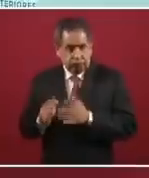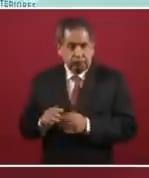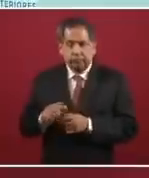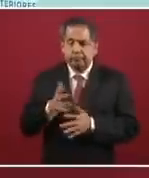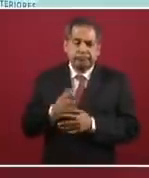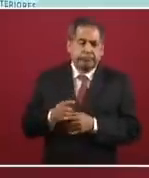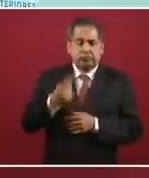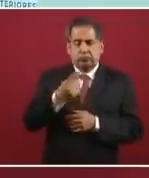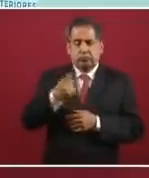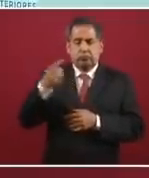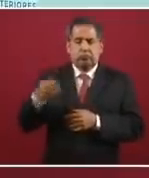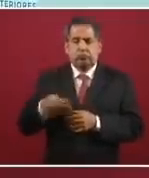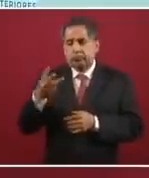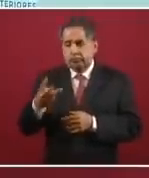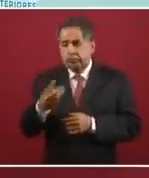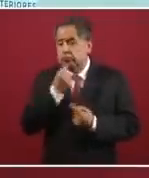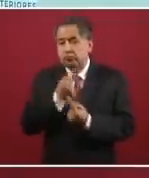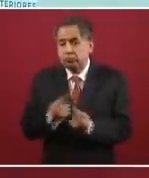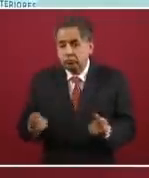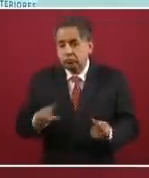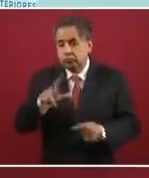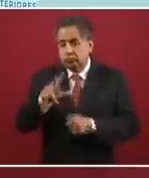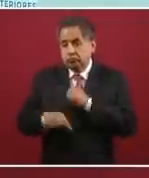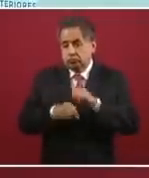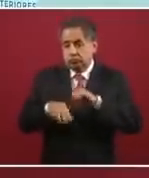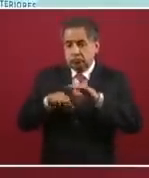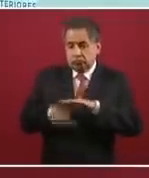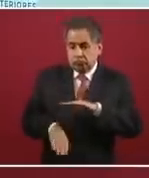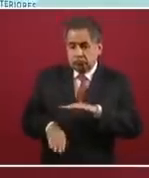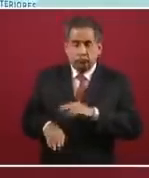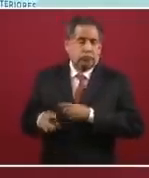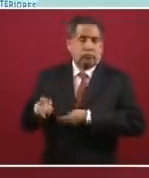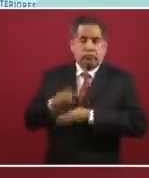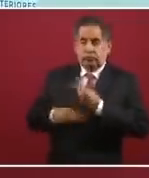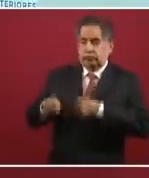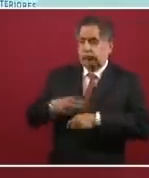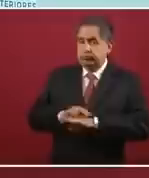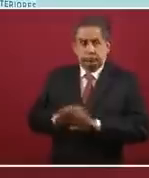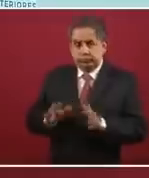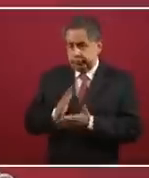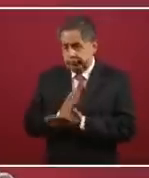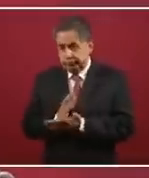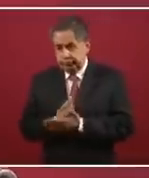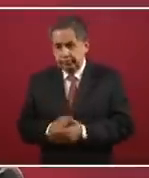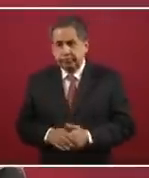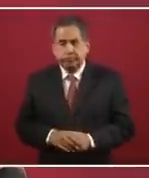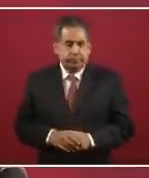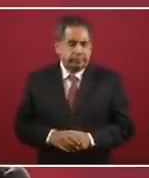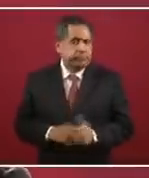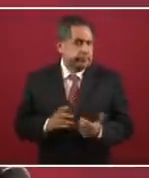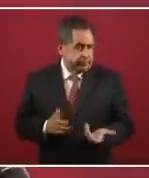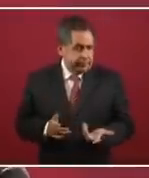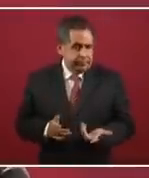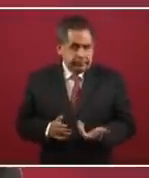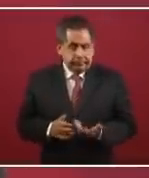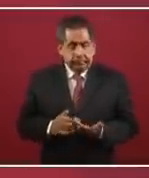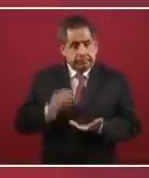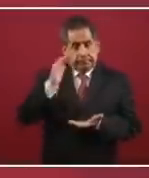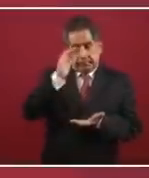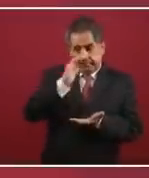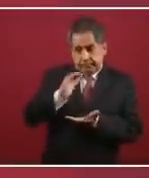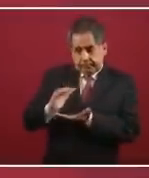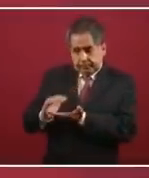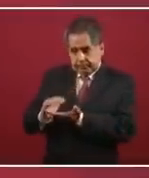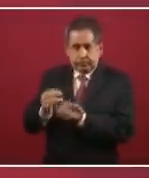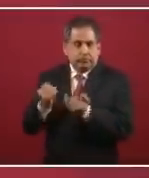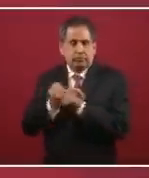tercio son menores que ya no están llegando a México en este momento. O sea, que conforme va cayendo el flujo, pues también va